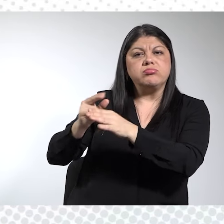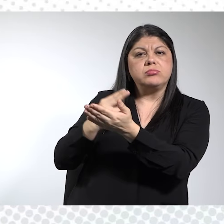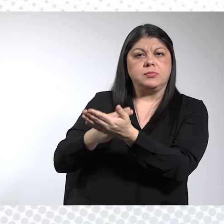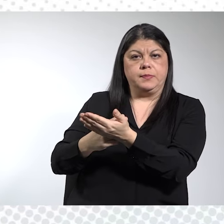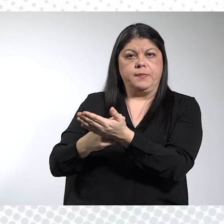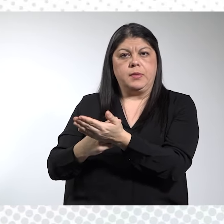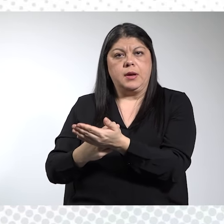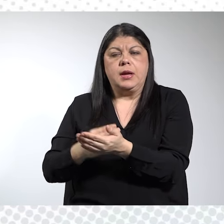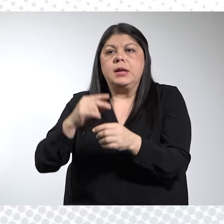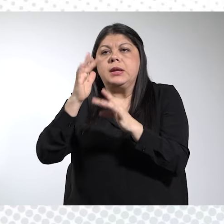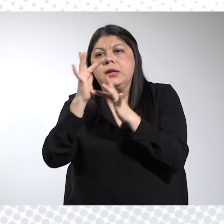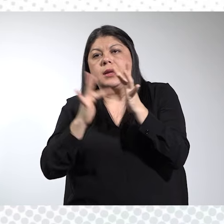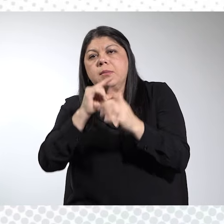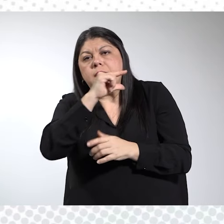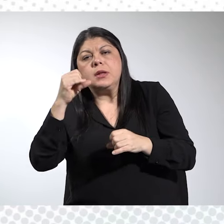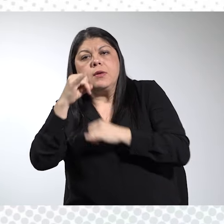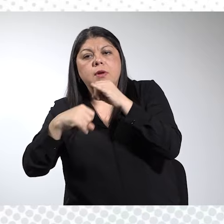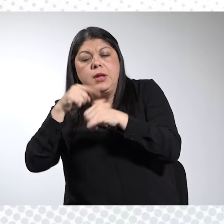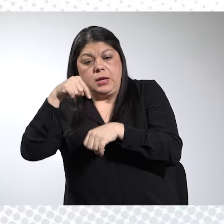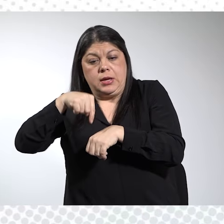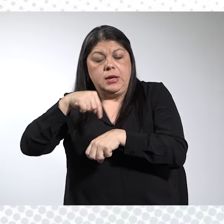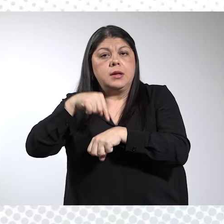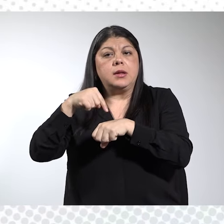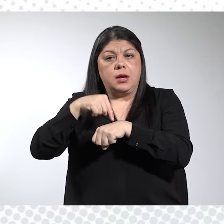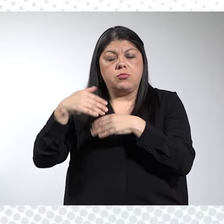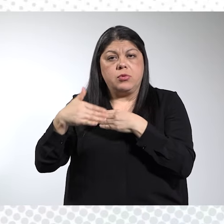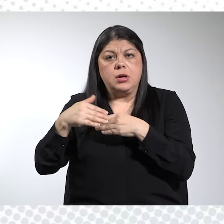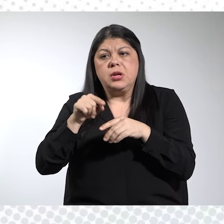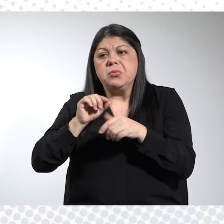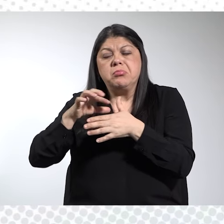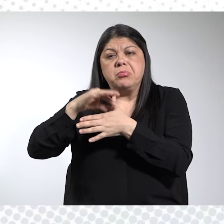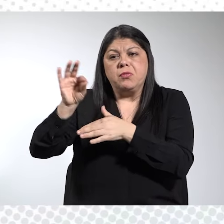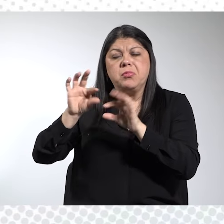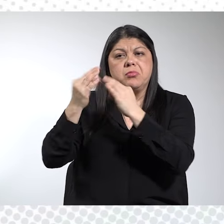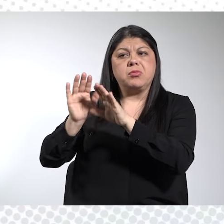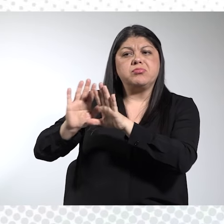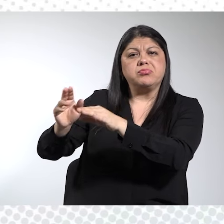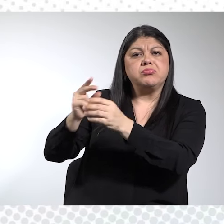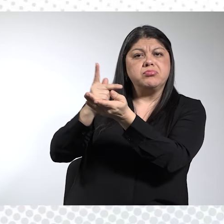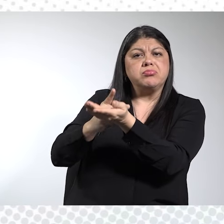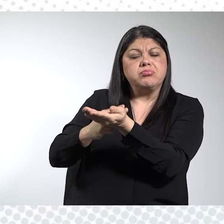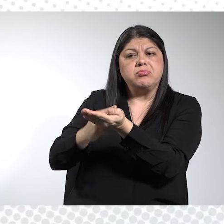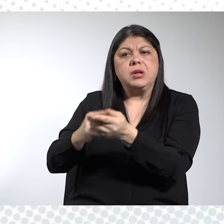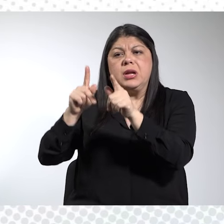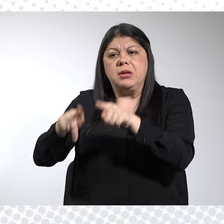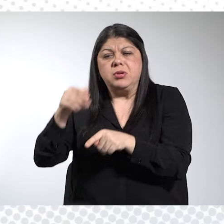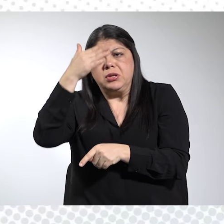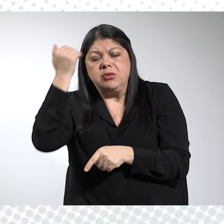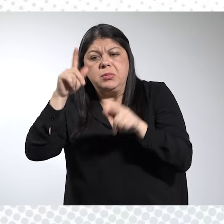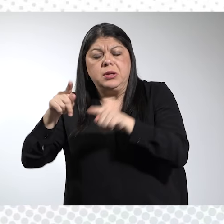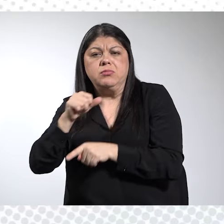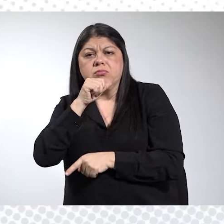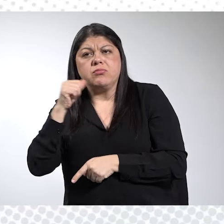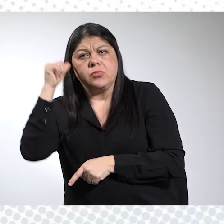en hospitales, donde en Semana Santa y fines de año en estas épocas simplemente se dejan como objetos y la gente se olvida de